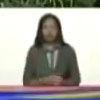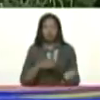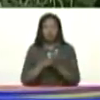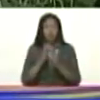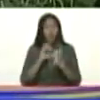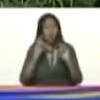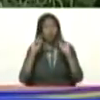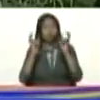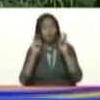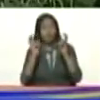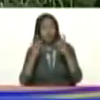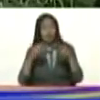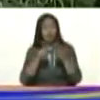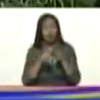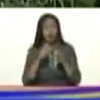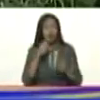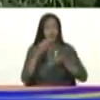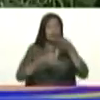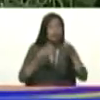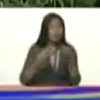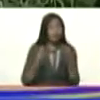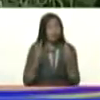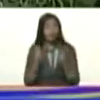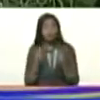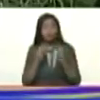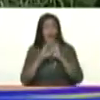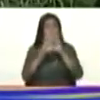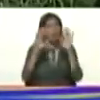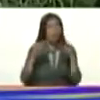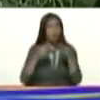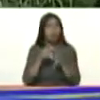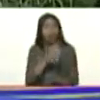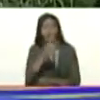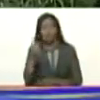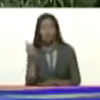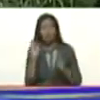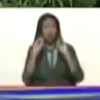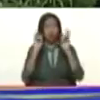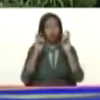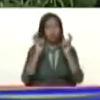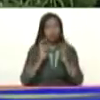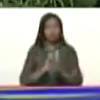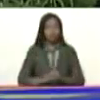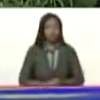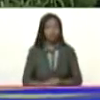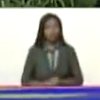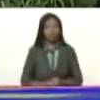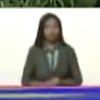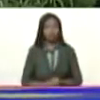temas. Hablamos con mucha claridad cada uno de los temas. Y